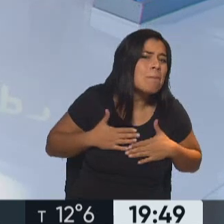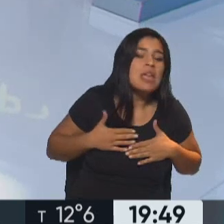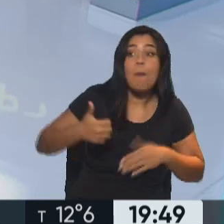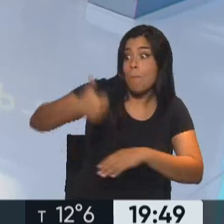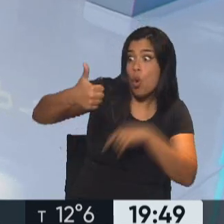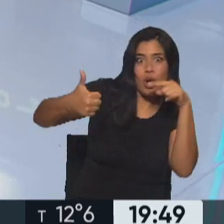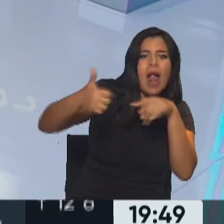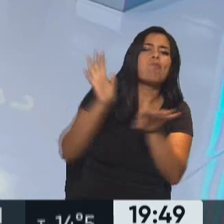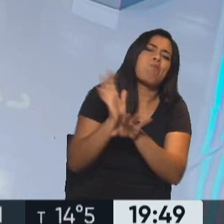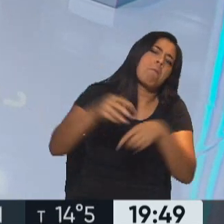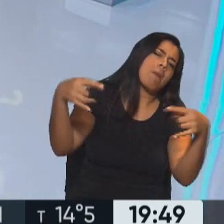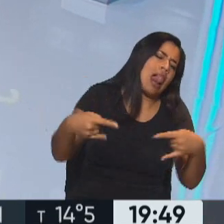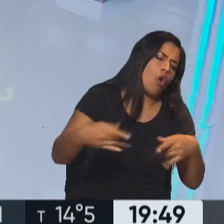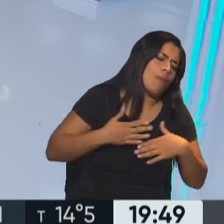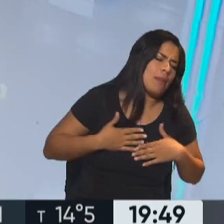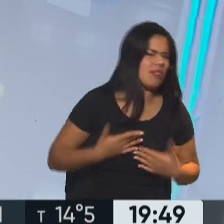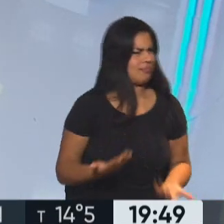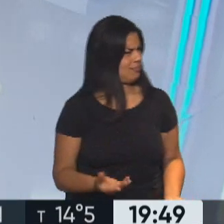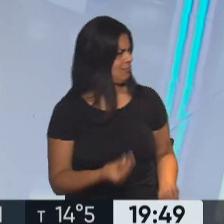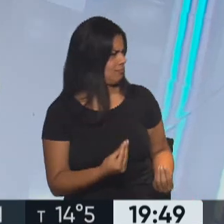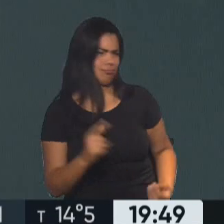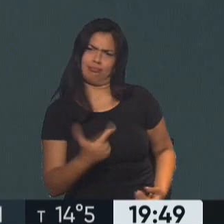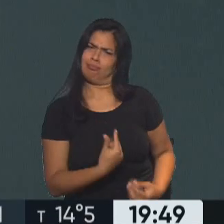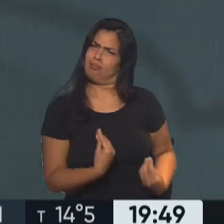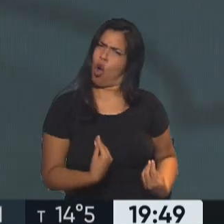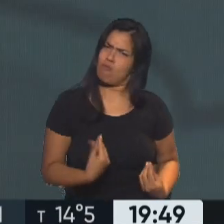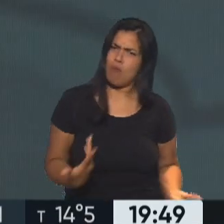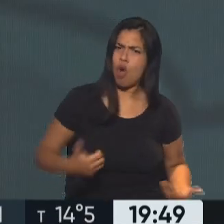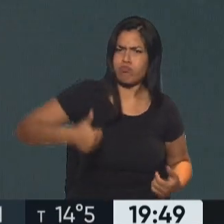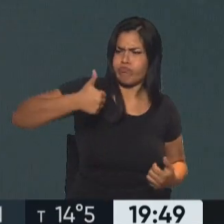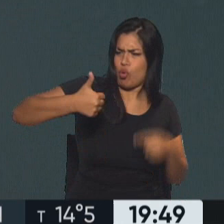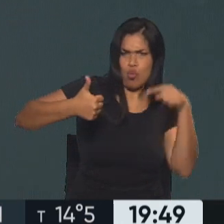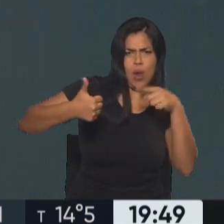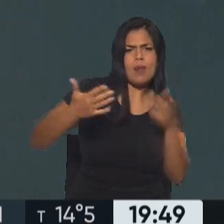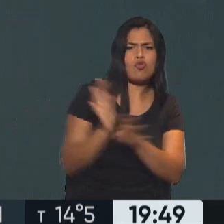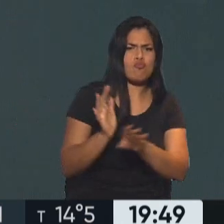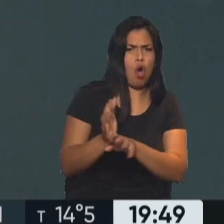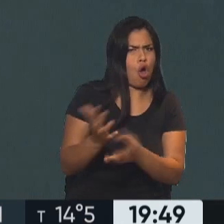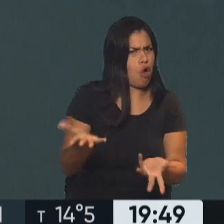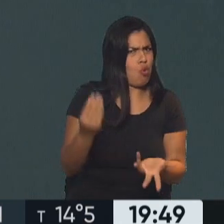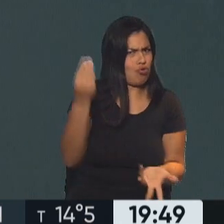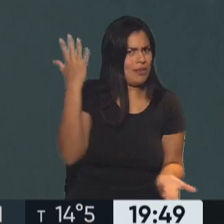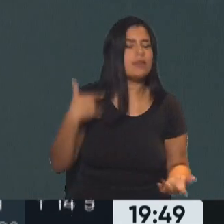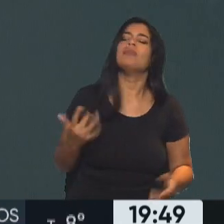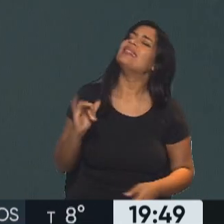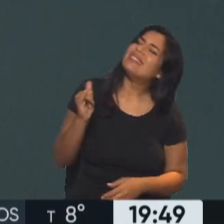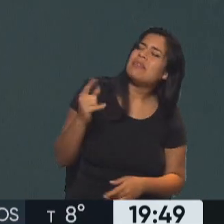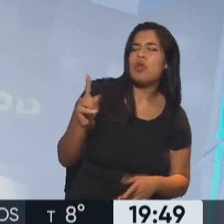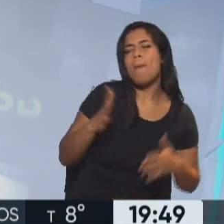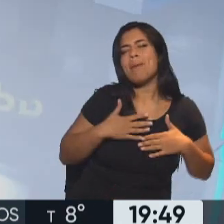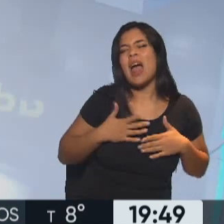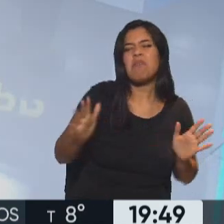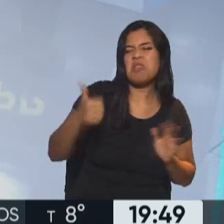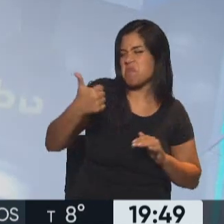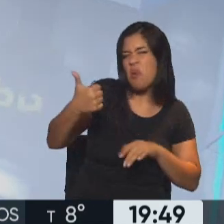no lo usen. Corazón, es muy usado el pulgar hacia arriba. ¿Eh? Es muy usado el pulgar hacia arriba. Es muy usado, pero hay que ser más innovadores, me parece. Un corazón. ¿Y qué